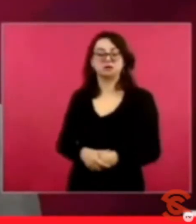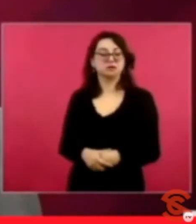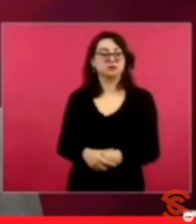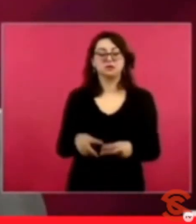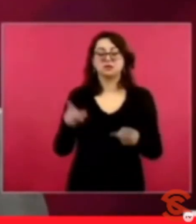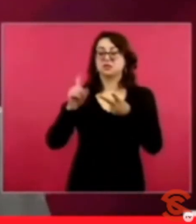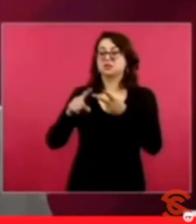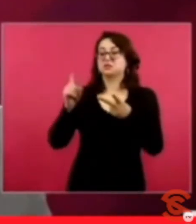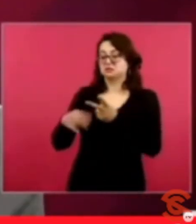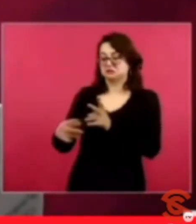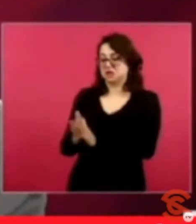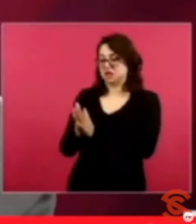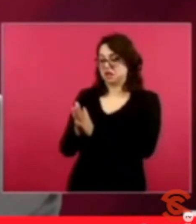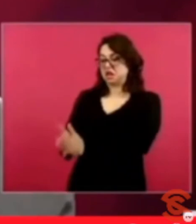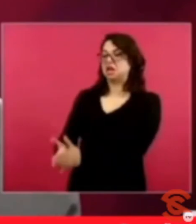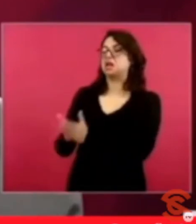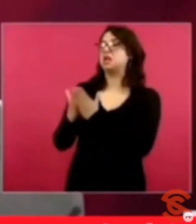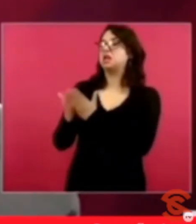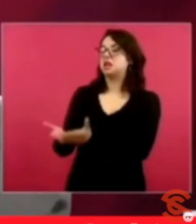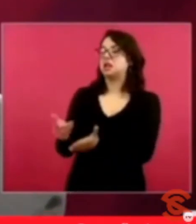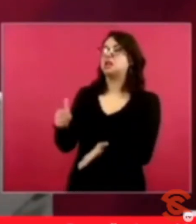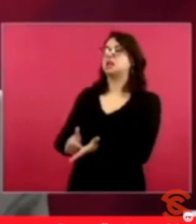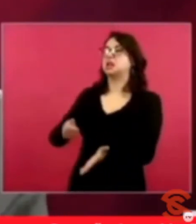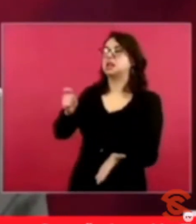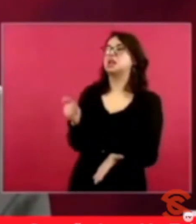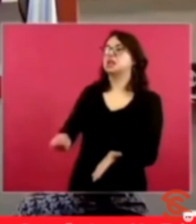Hechos llegan